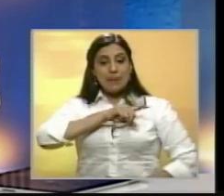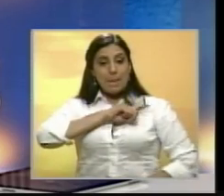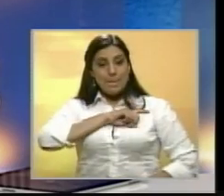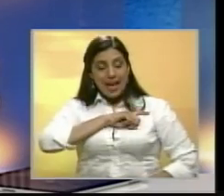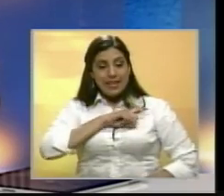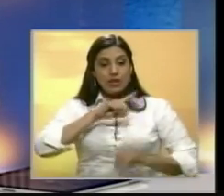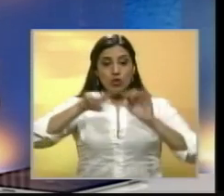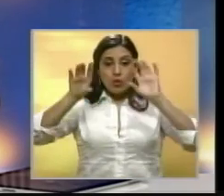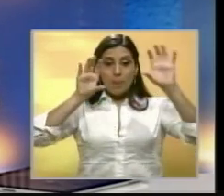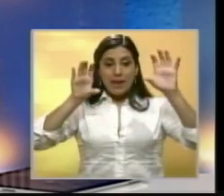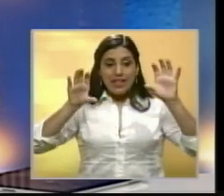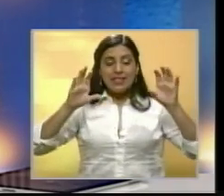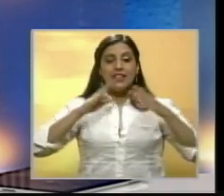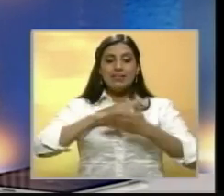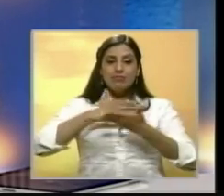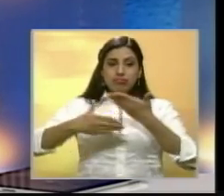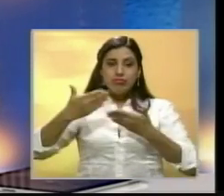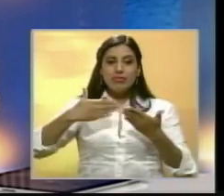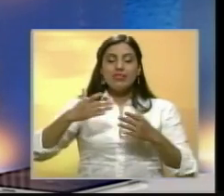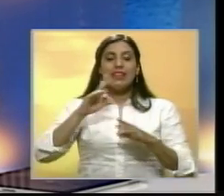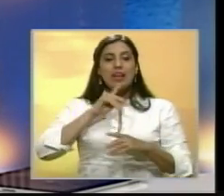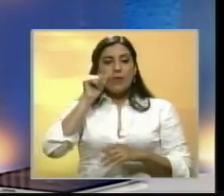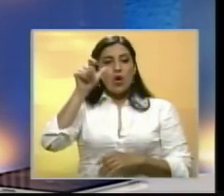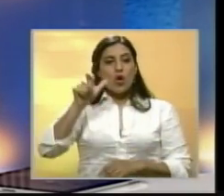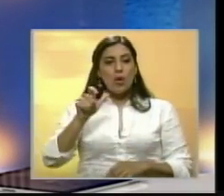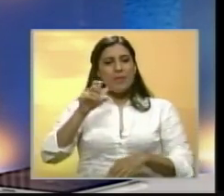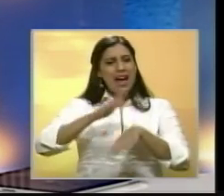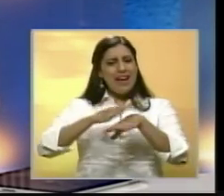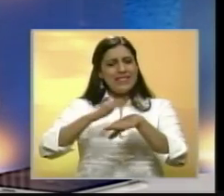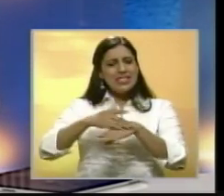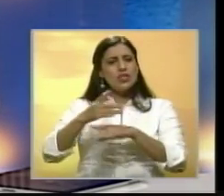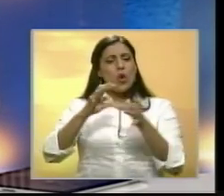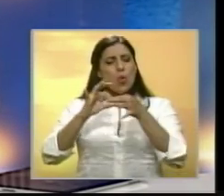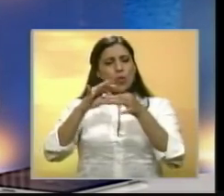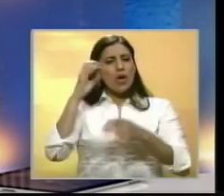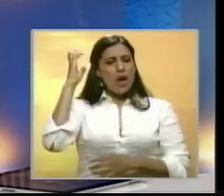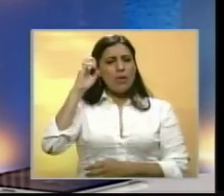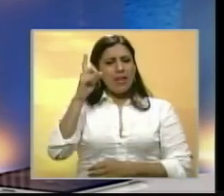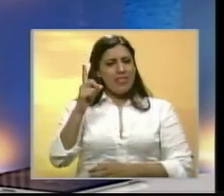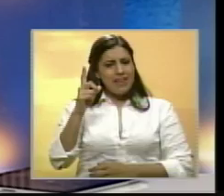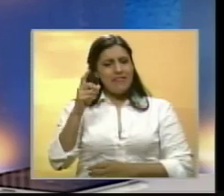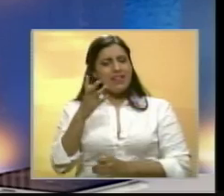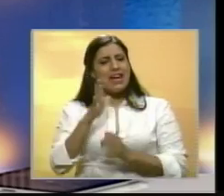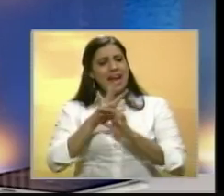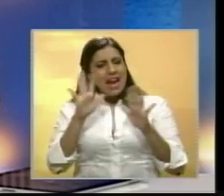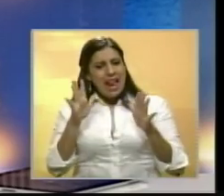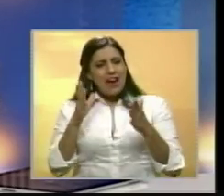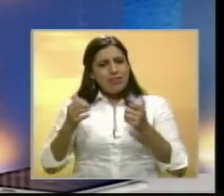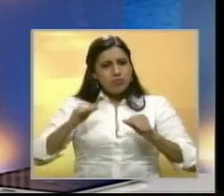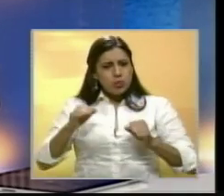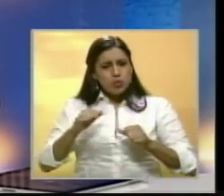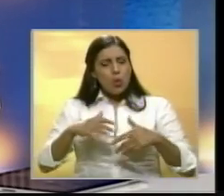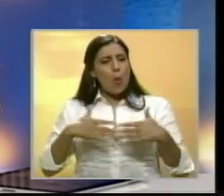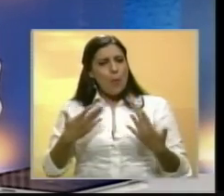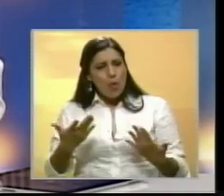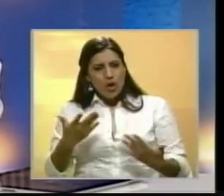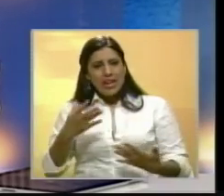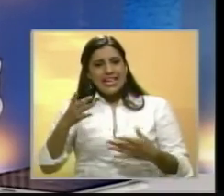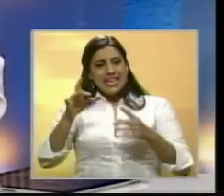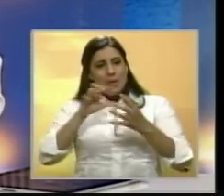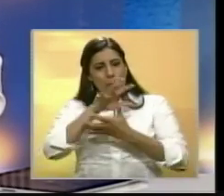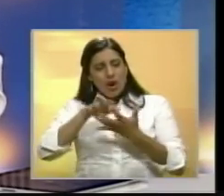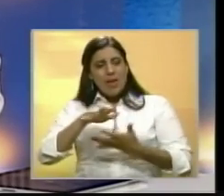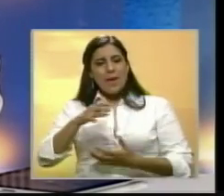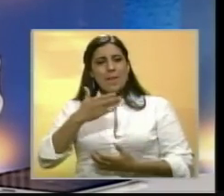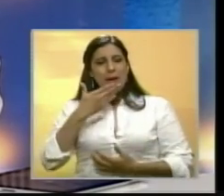Asuntos Exteriores y Cooperación, José Manuel García Margallo, solicitó a la Unión Europea que tenga una implicación más activa en la crisis